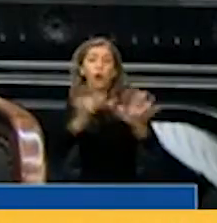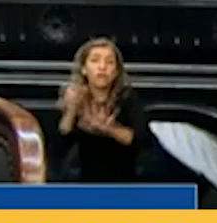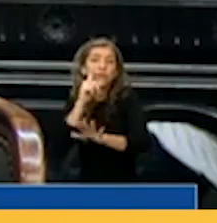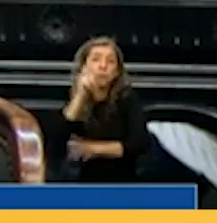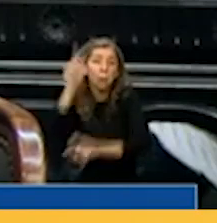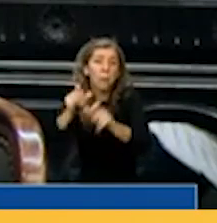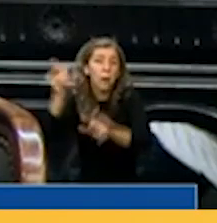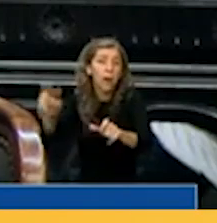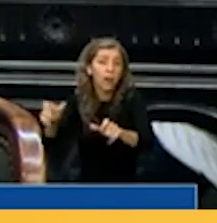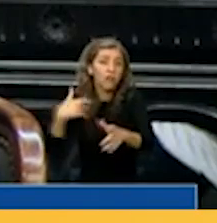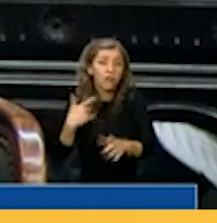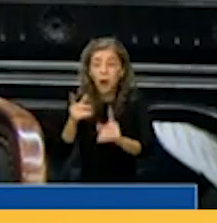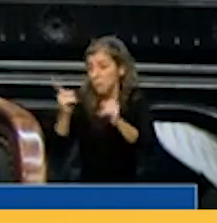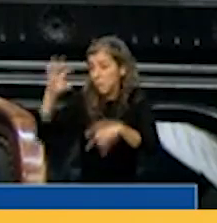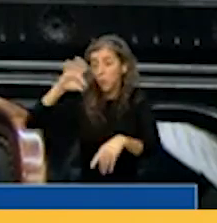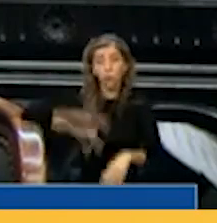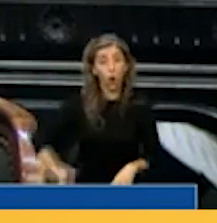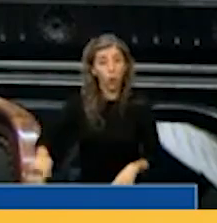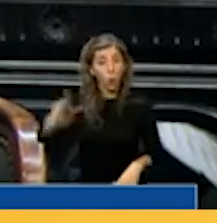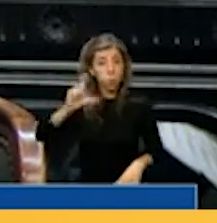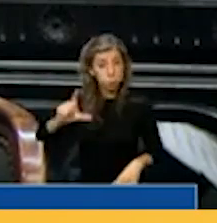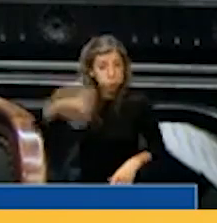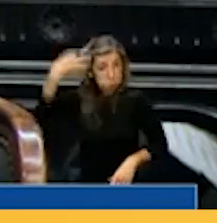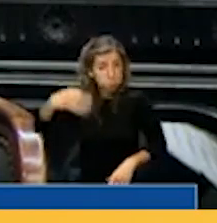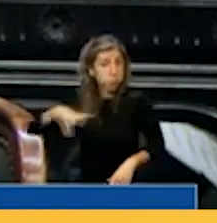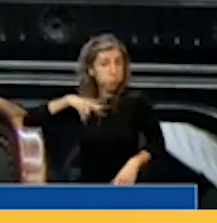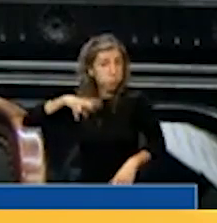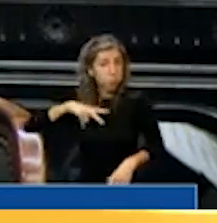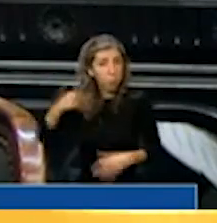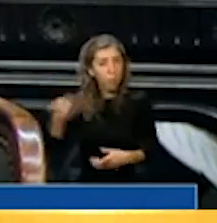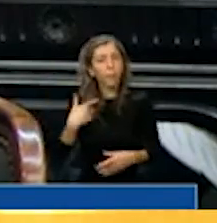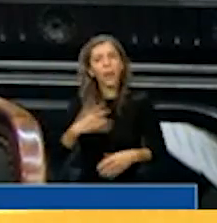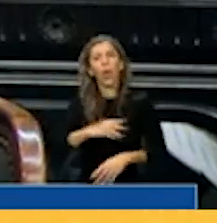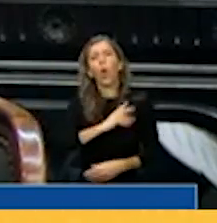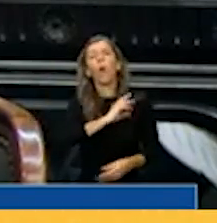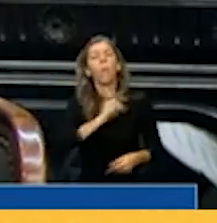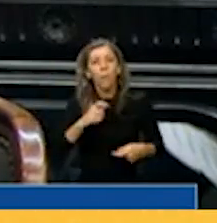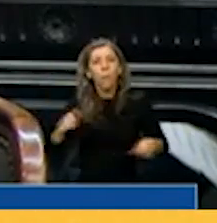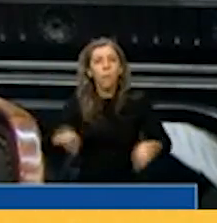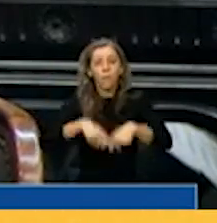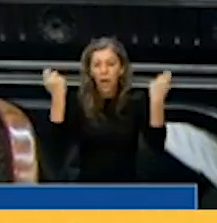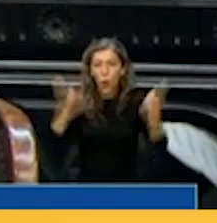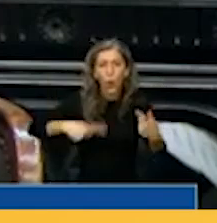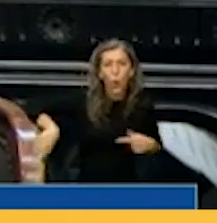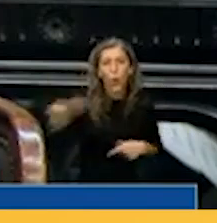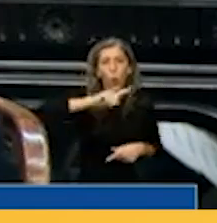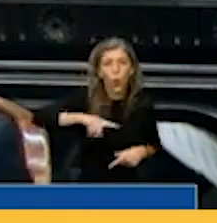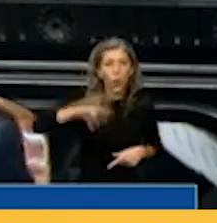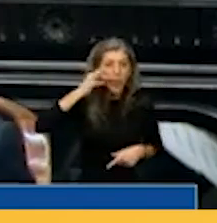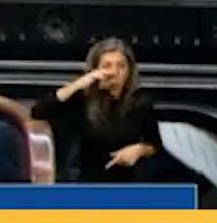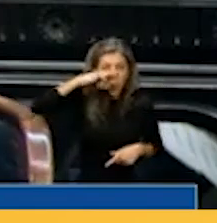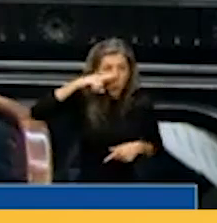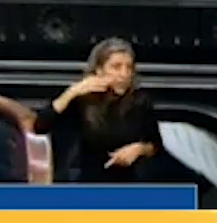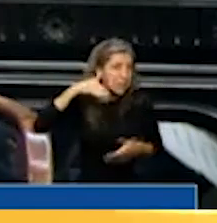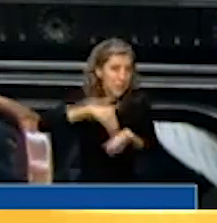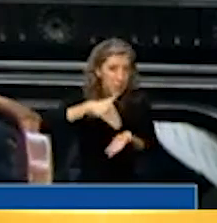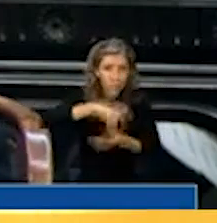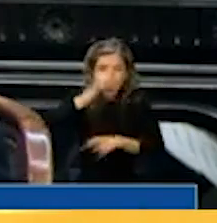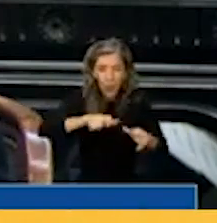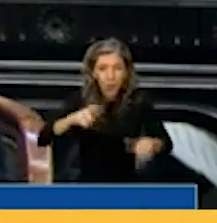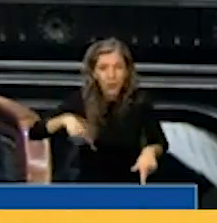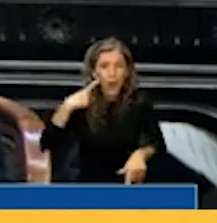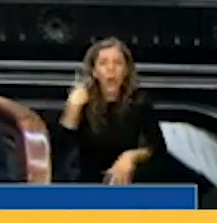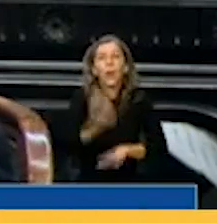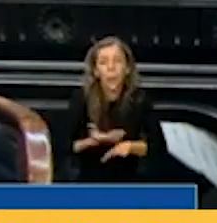perjudica a 47 millones de argentinos poniendo al país al borde de la hiperinflación la campaña de masa va a ser la campaña